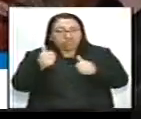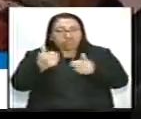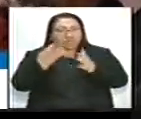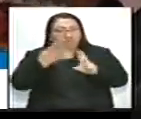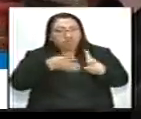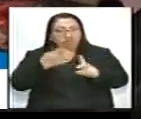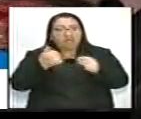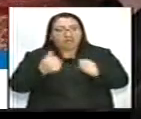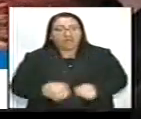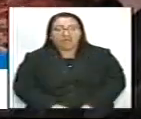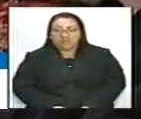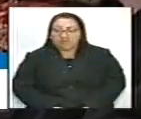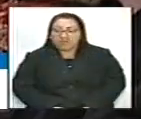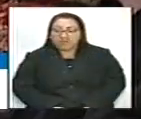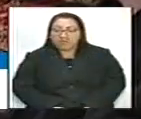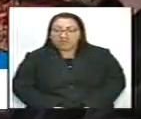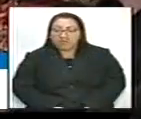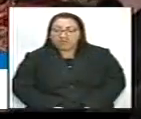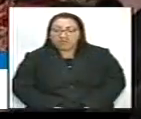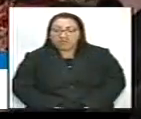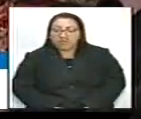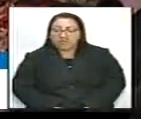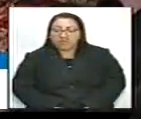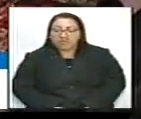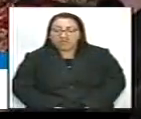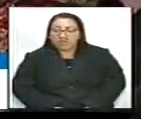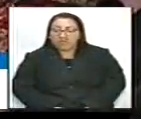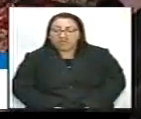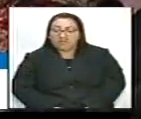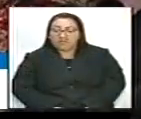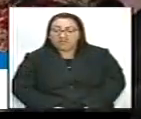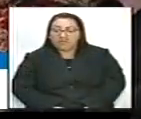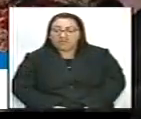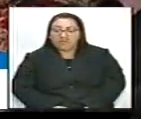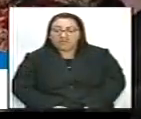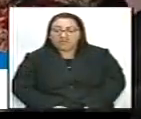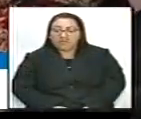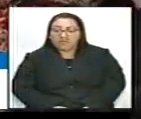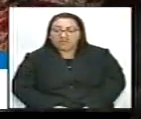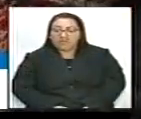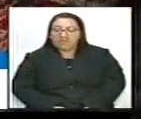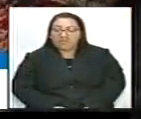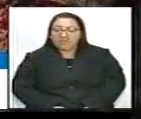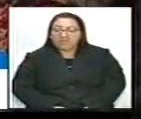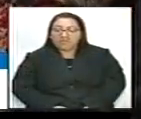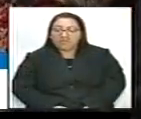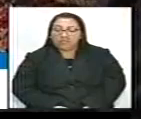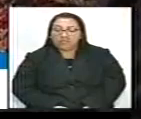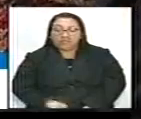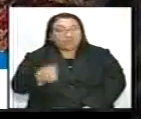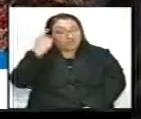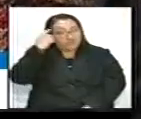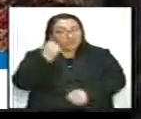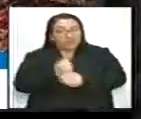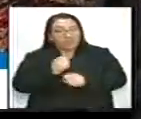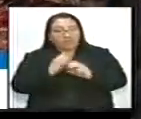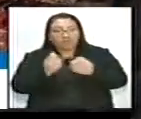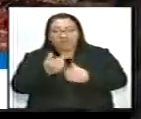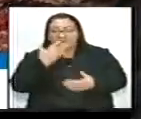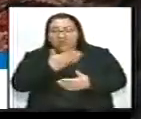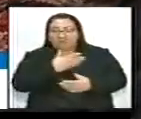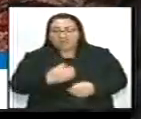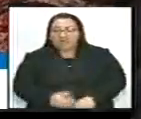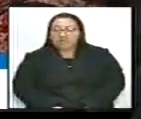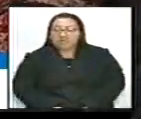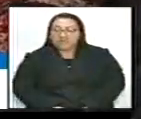hacerle seguimiento. Considero que es la labor del Congreso de la República realizar este tipo de actividades. Gracias,